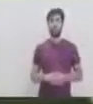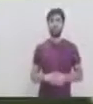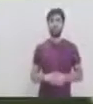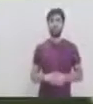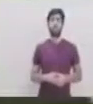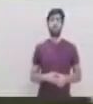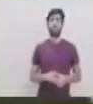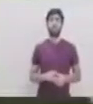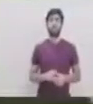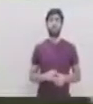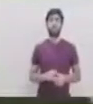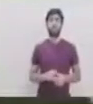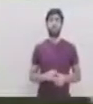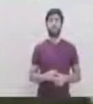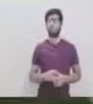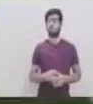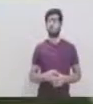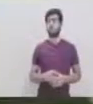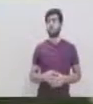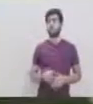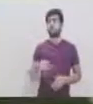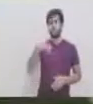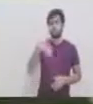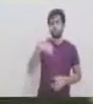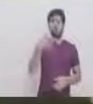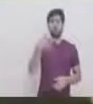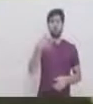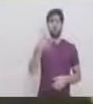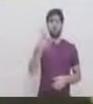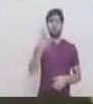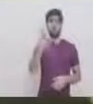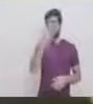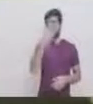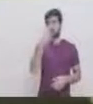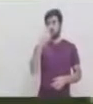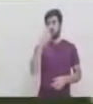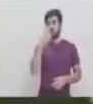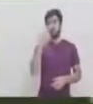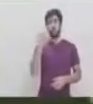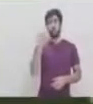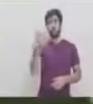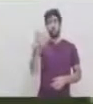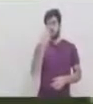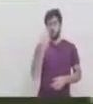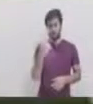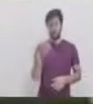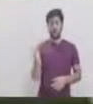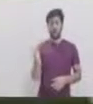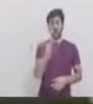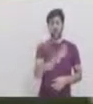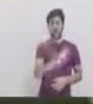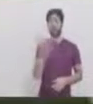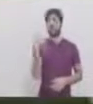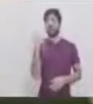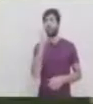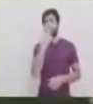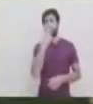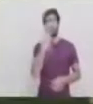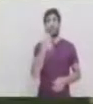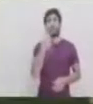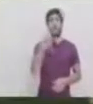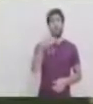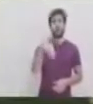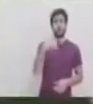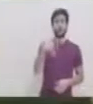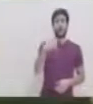varios círculos sobre mi pecho. Nosotros, hermanos, la letra H sobre mis labios y voy a girar